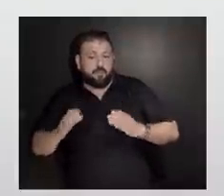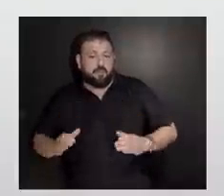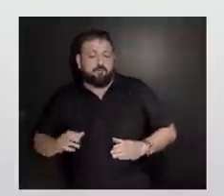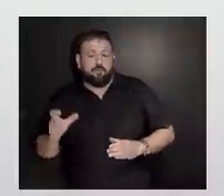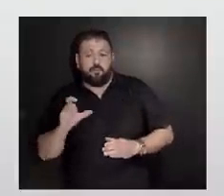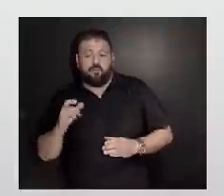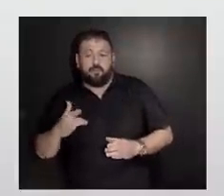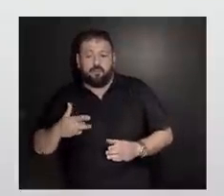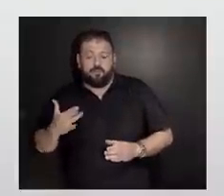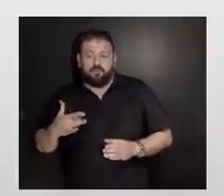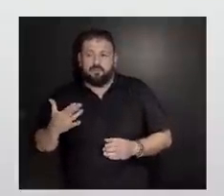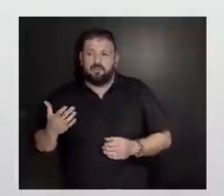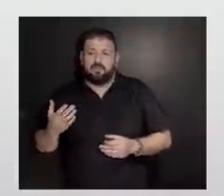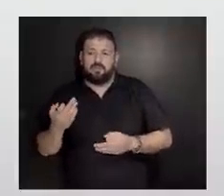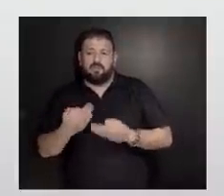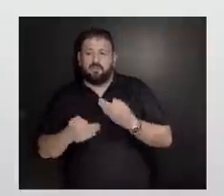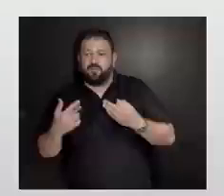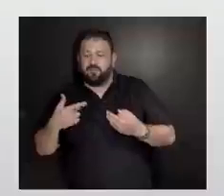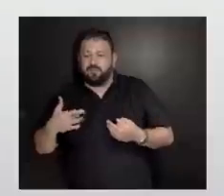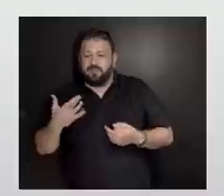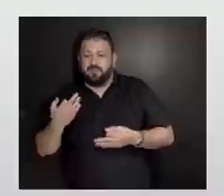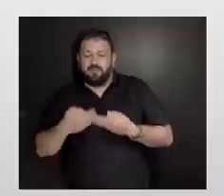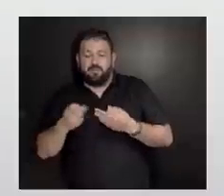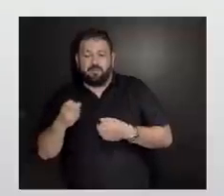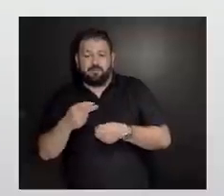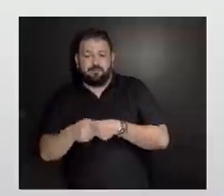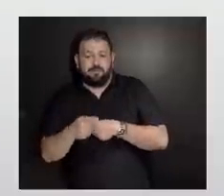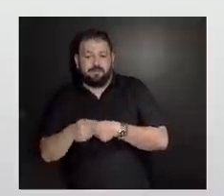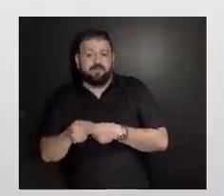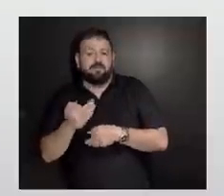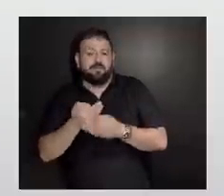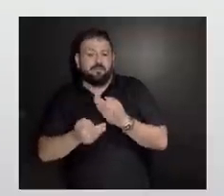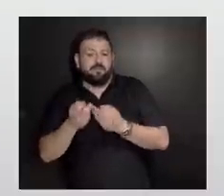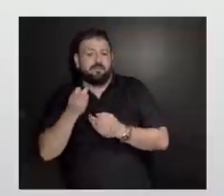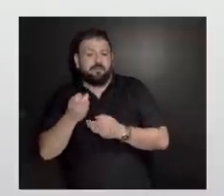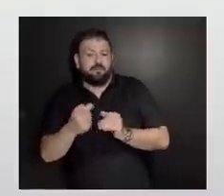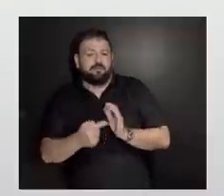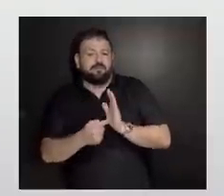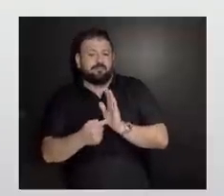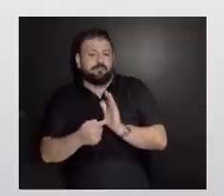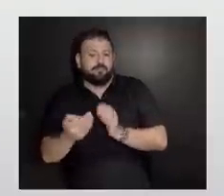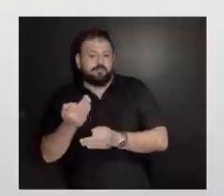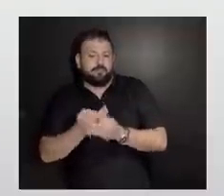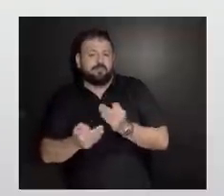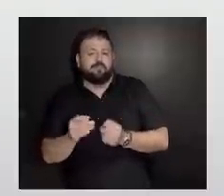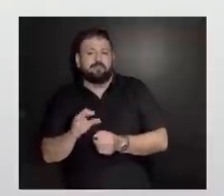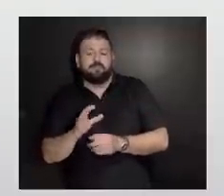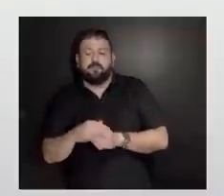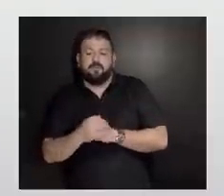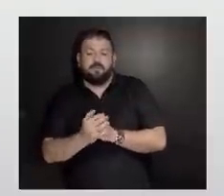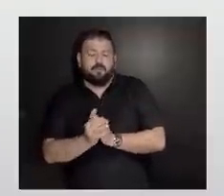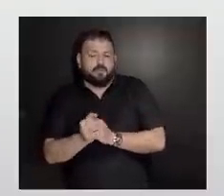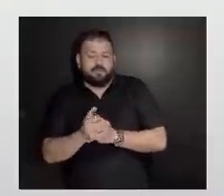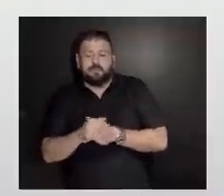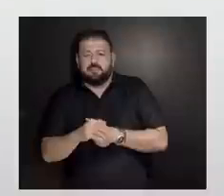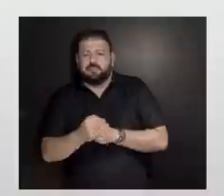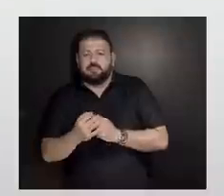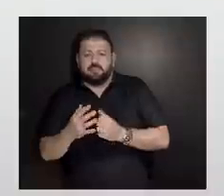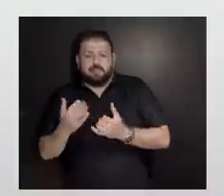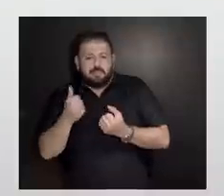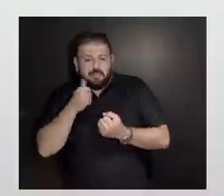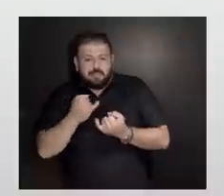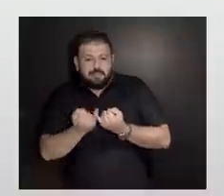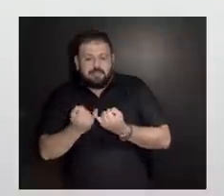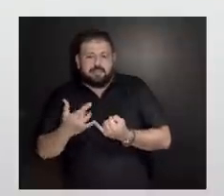siente agredido, se siente en peligro, desencadena esta presencia de síntomas, ¿no? Como temblor, ansiedad, como un incremento de